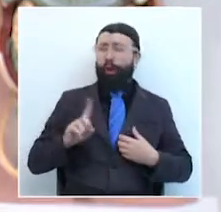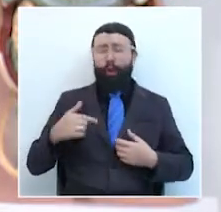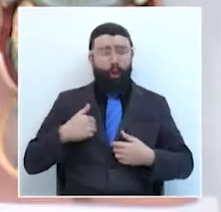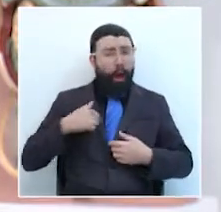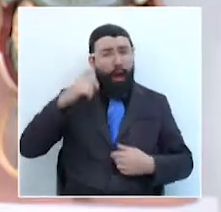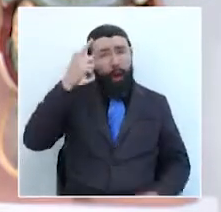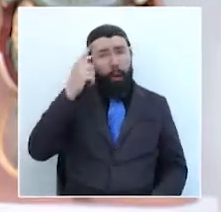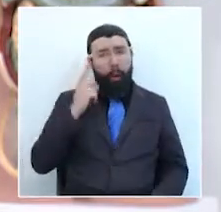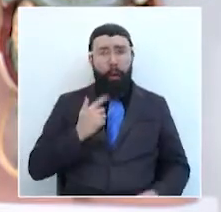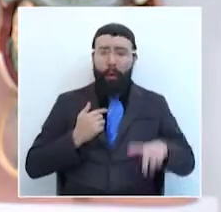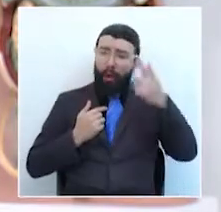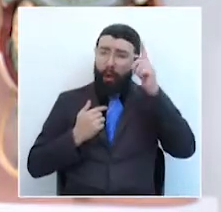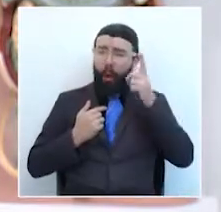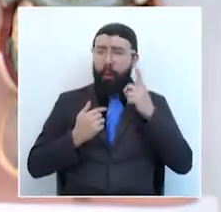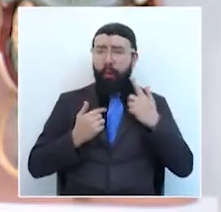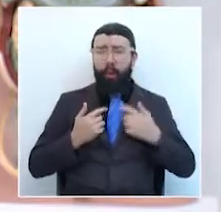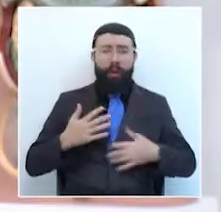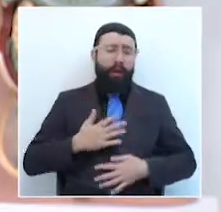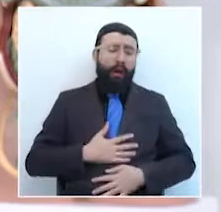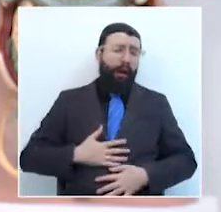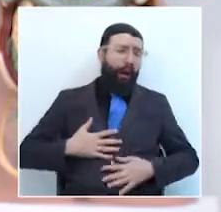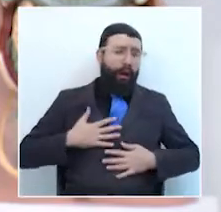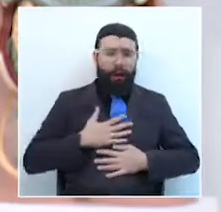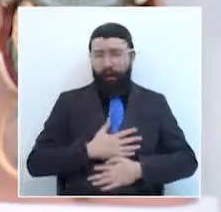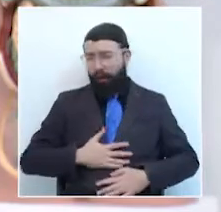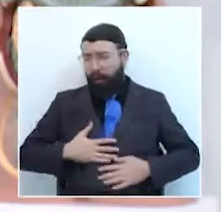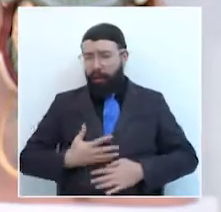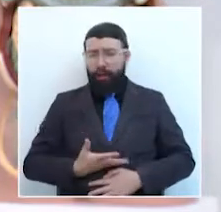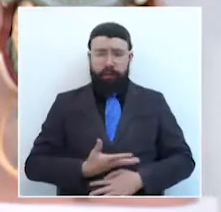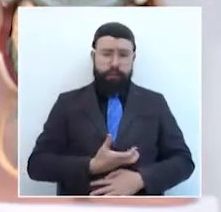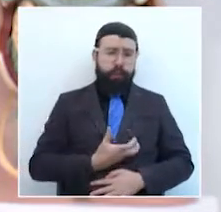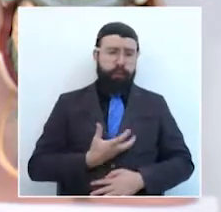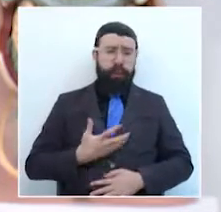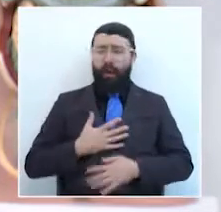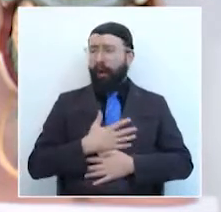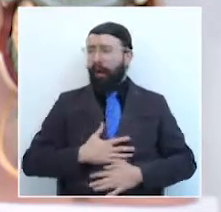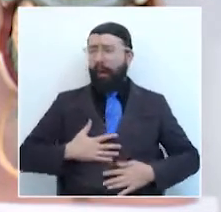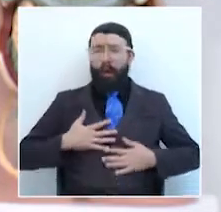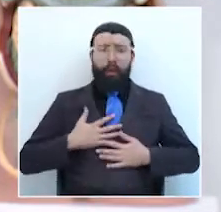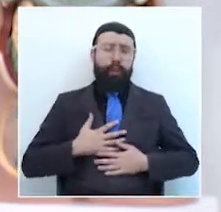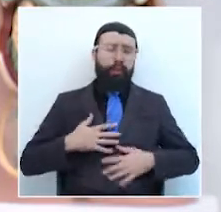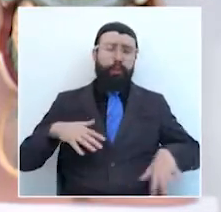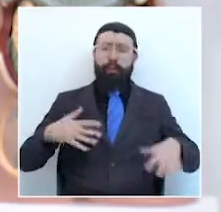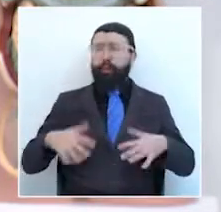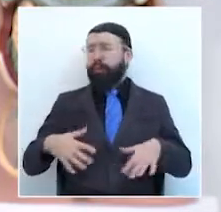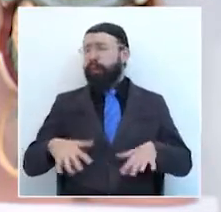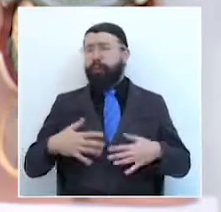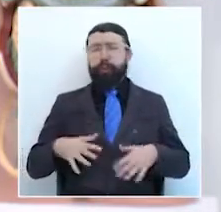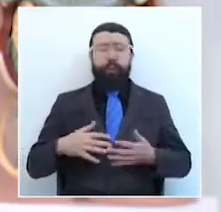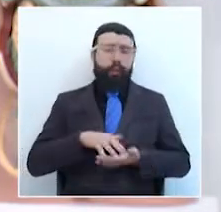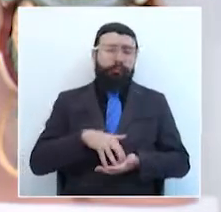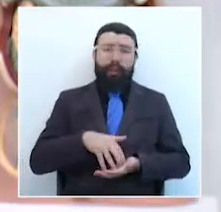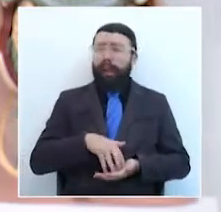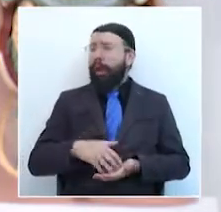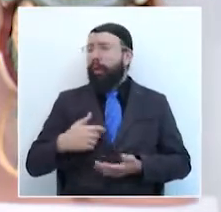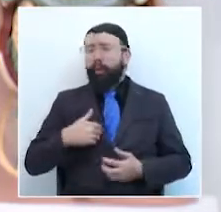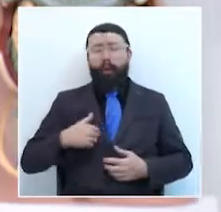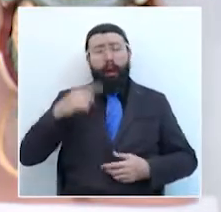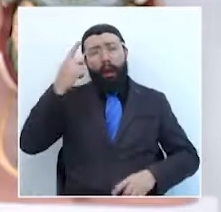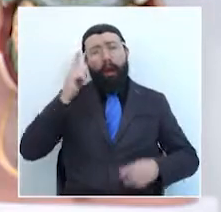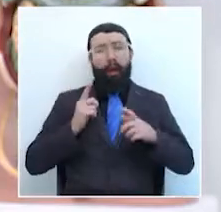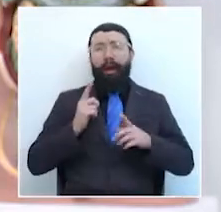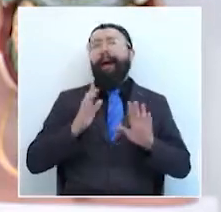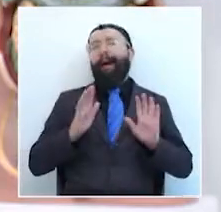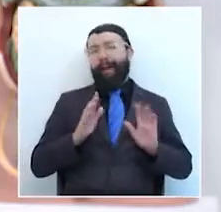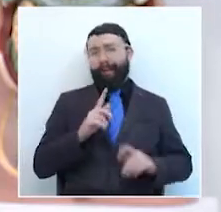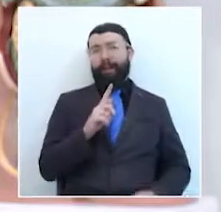de pronto gases síntomas gastrointestinales temores sudoración ya es lo pueden ser